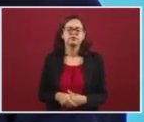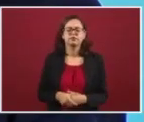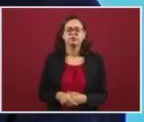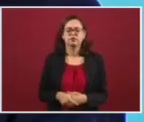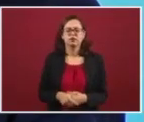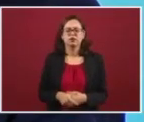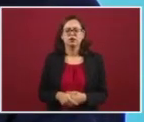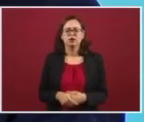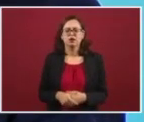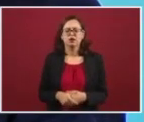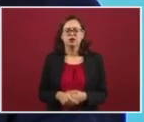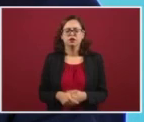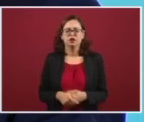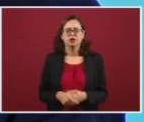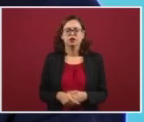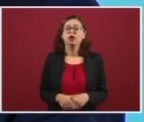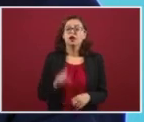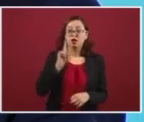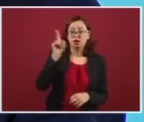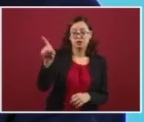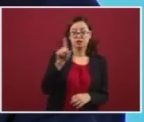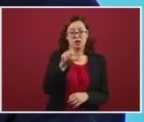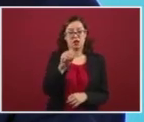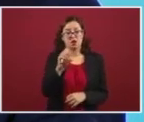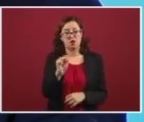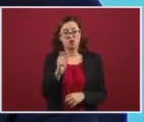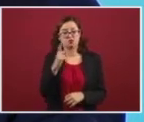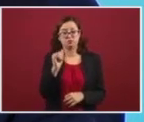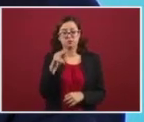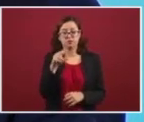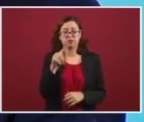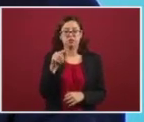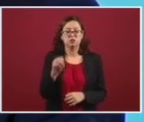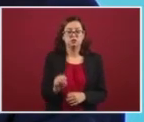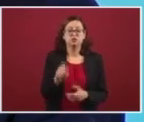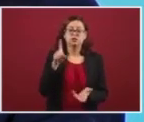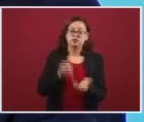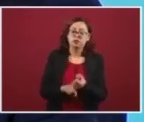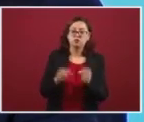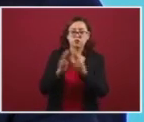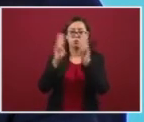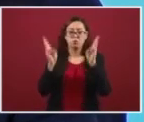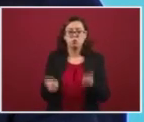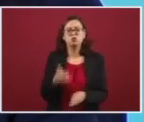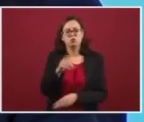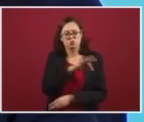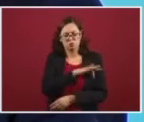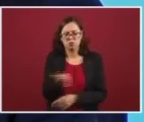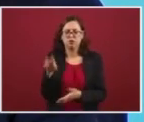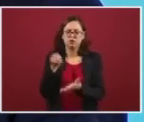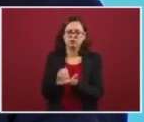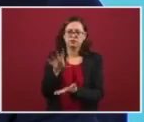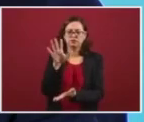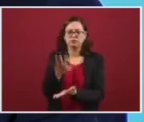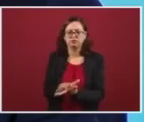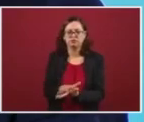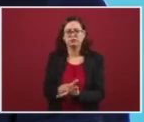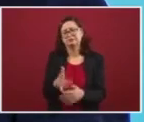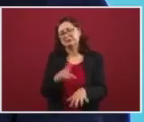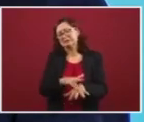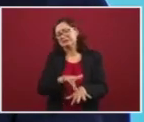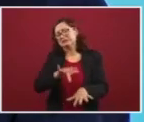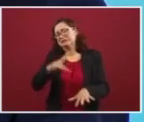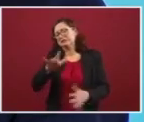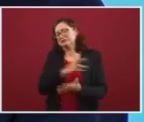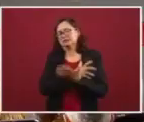Pusimos un módulo en Los Pinos, en el Centro Cultural, ahí también se pueden registrar. Son joyas extravagantes,